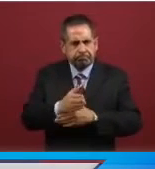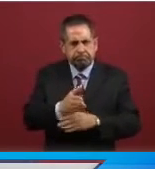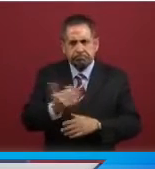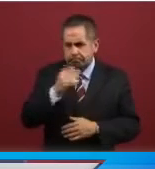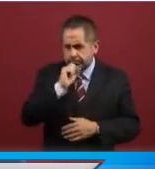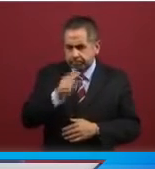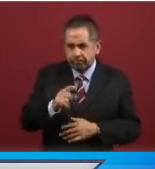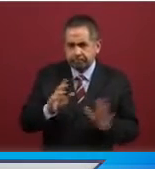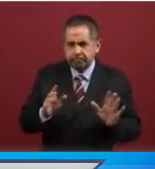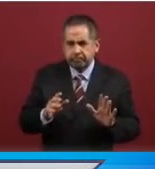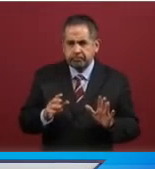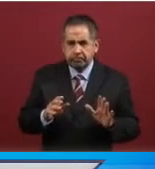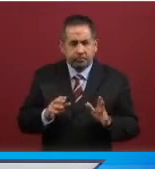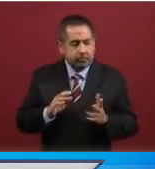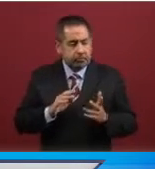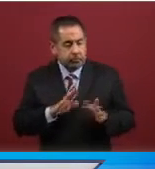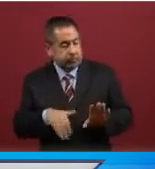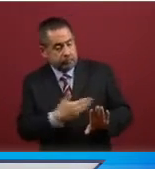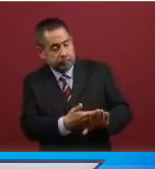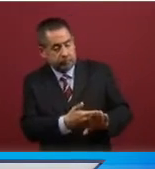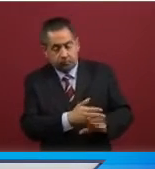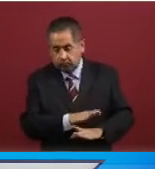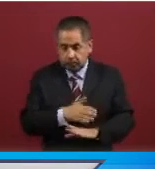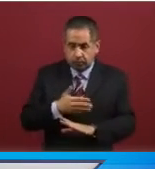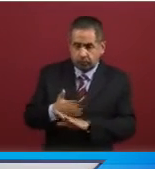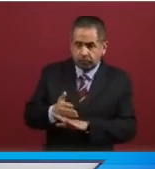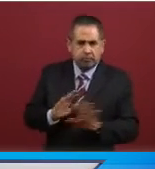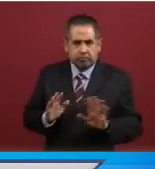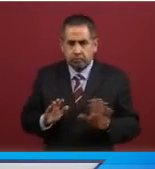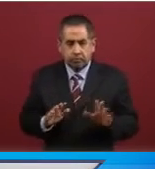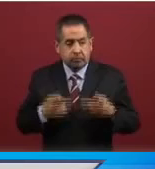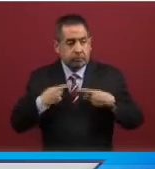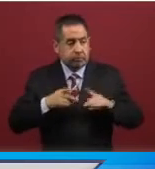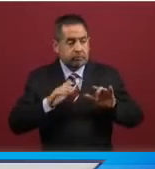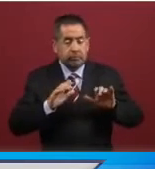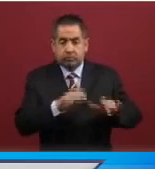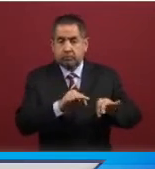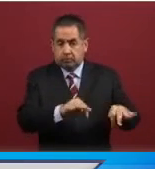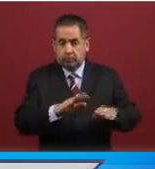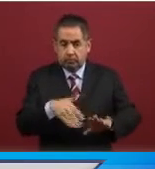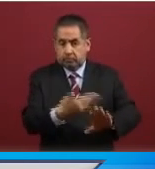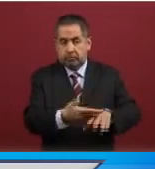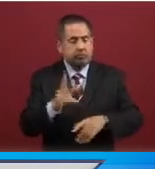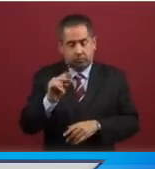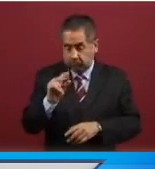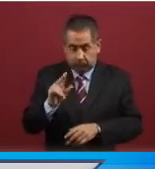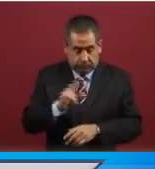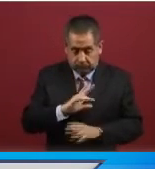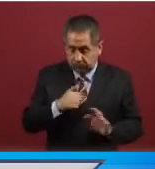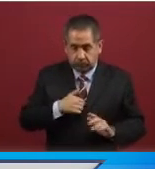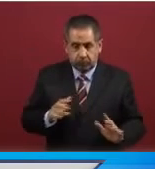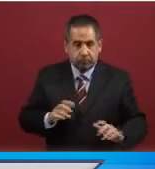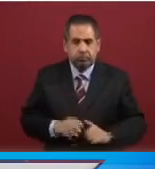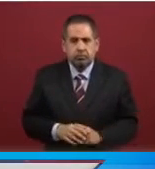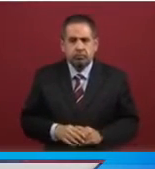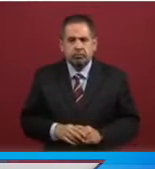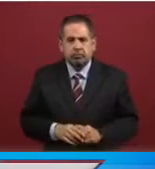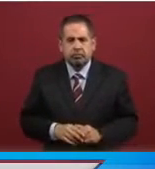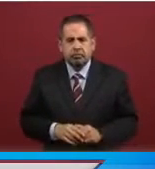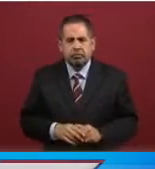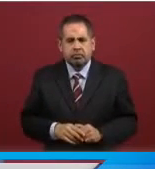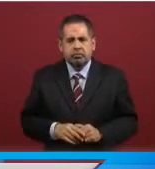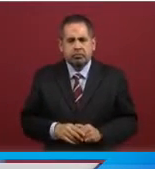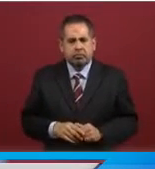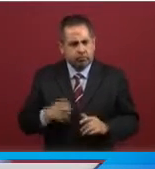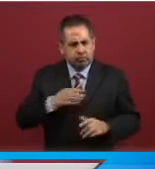recuperación. Pemex tiene la deuda actual producto de las malas decisiones en el periodo neoliberal. Tiene un gran potencial. Se recuperará la